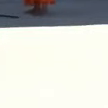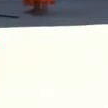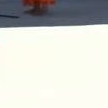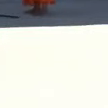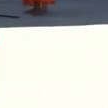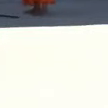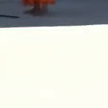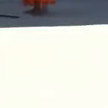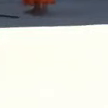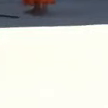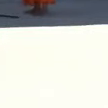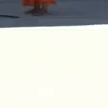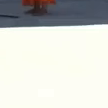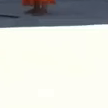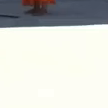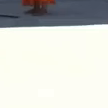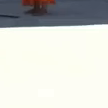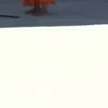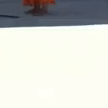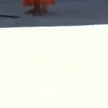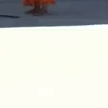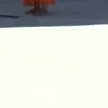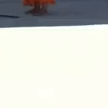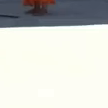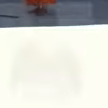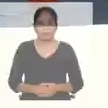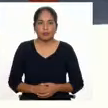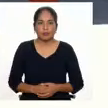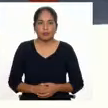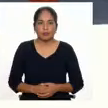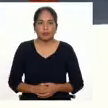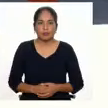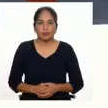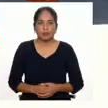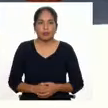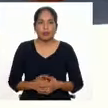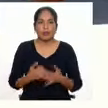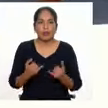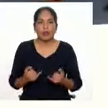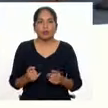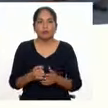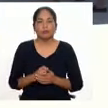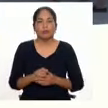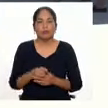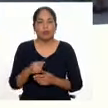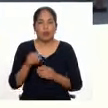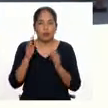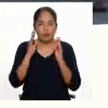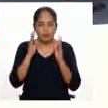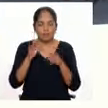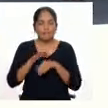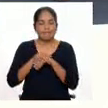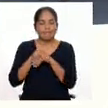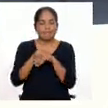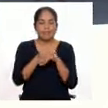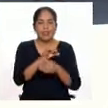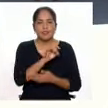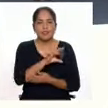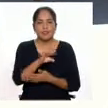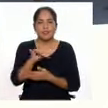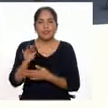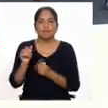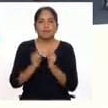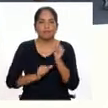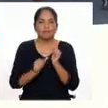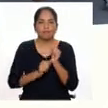de Raimondi, Tahuanía, Sepahua y Yarúa. Vamos a escuchar el saludo de los diferentes hermanos